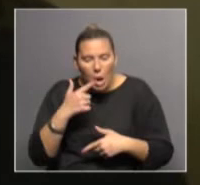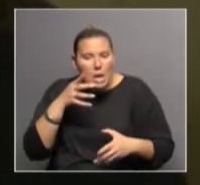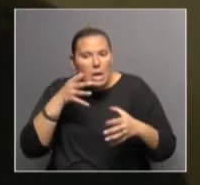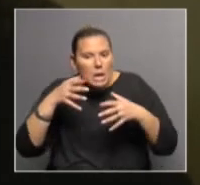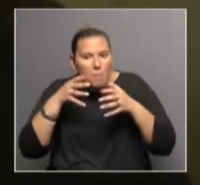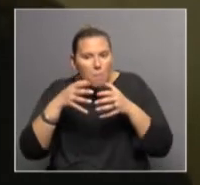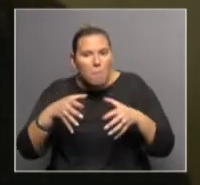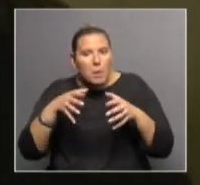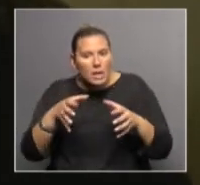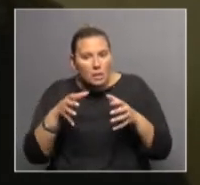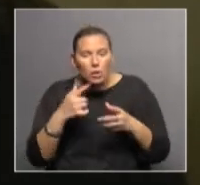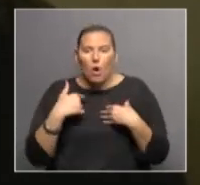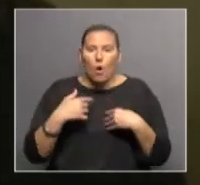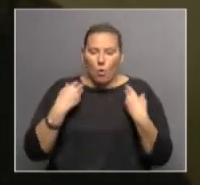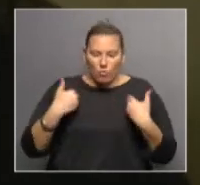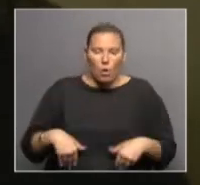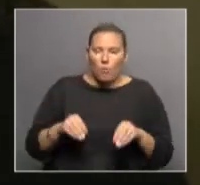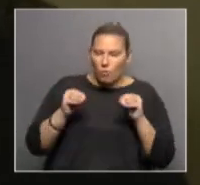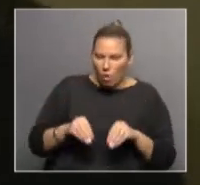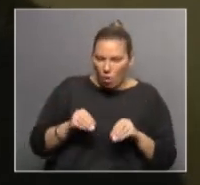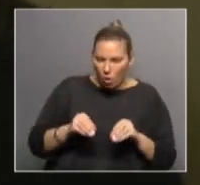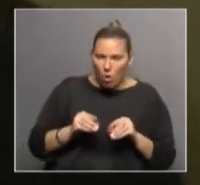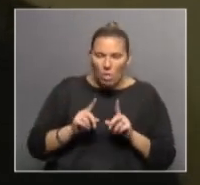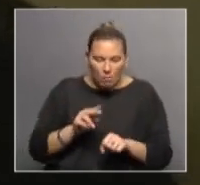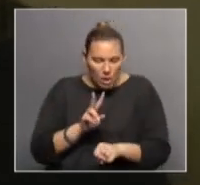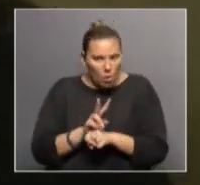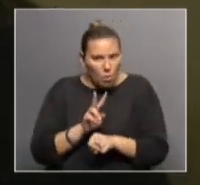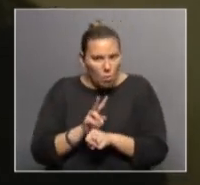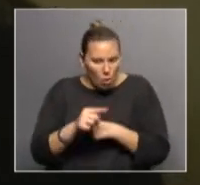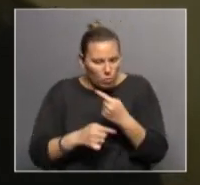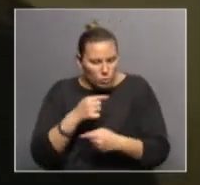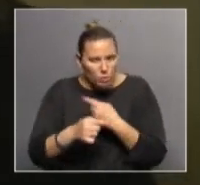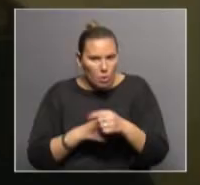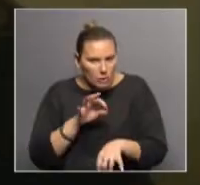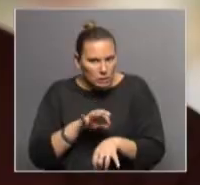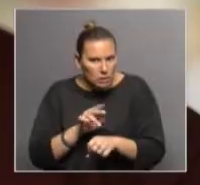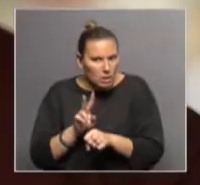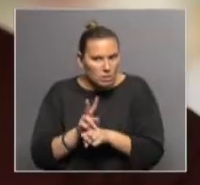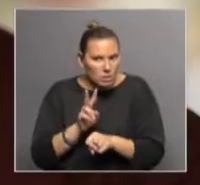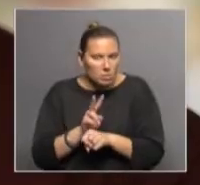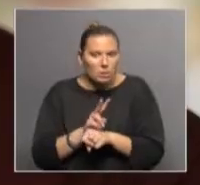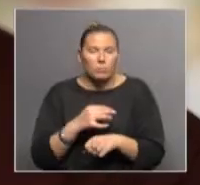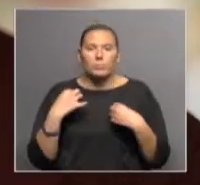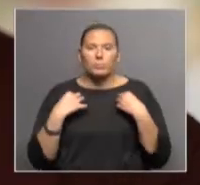cierta variabilidad, fragilidad en el organismo que hay que estar siguiendo poco a poco.